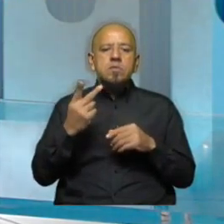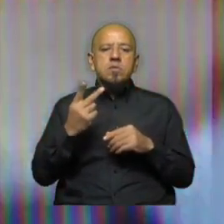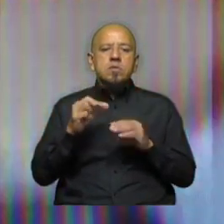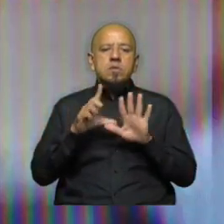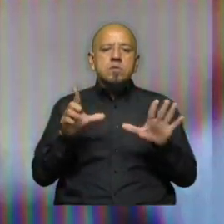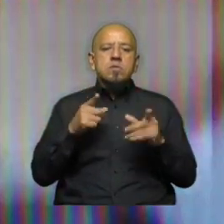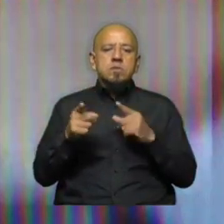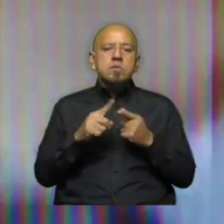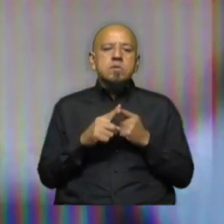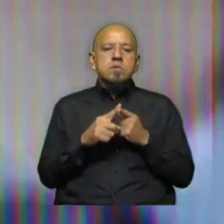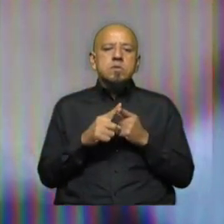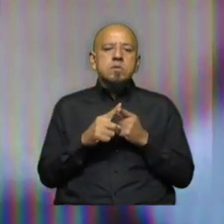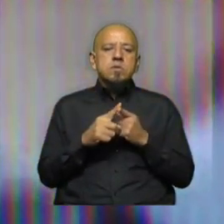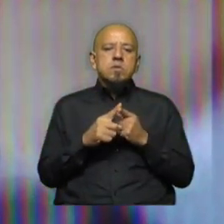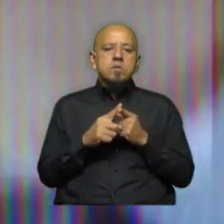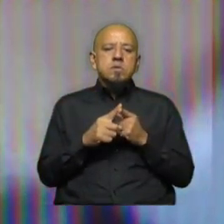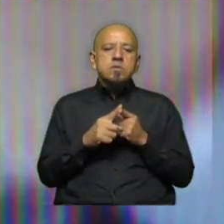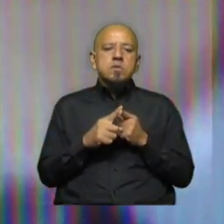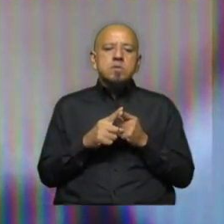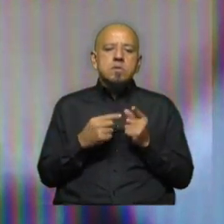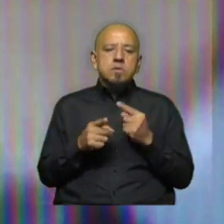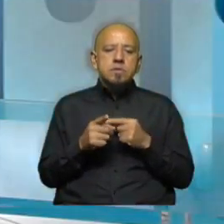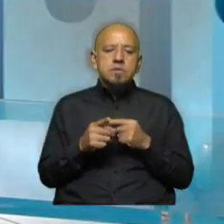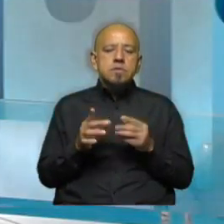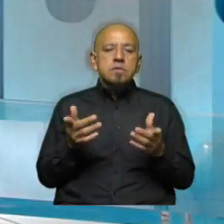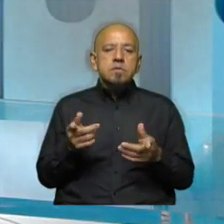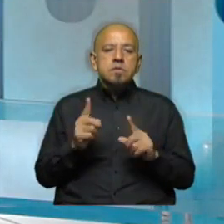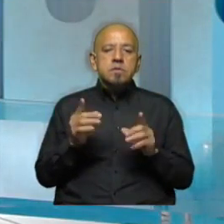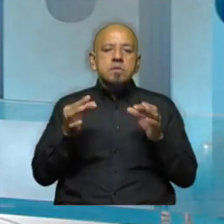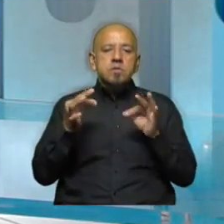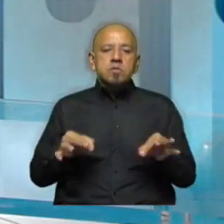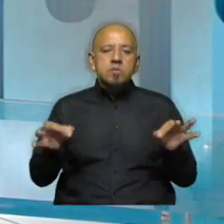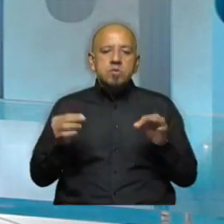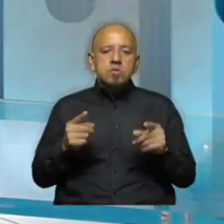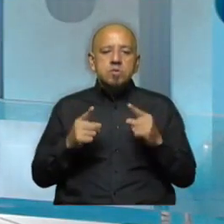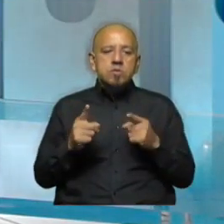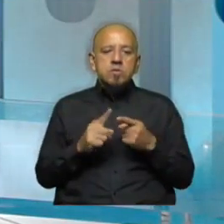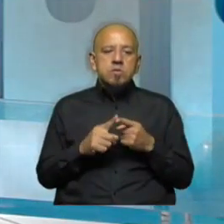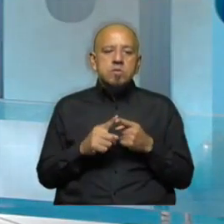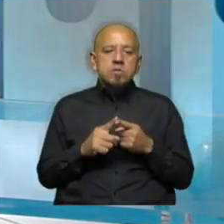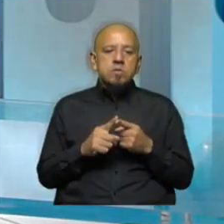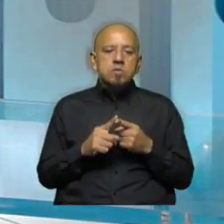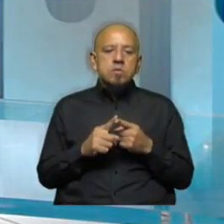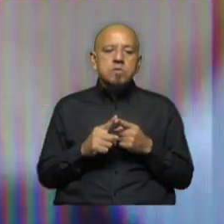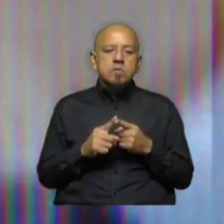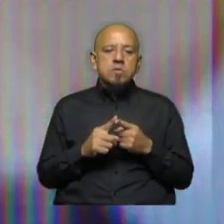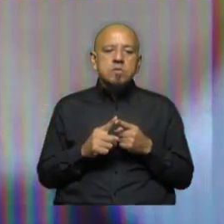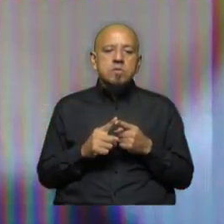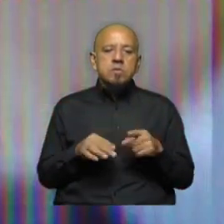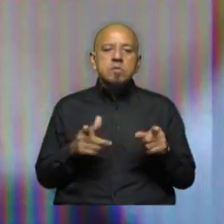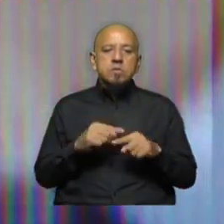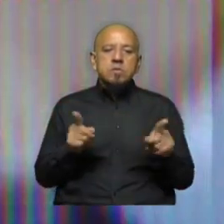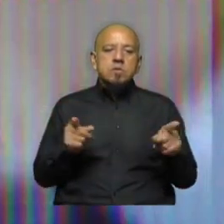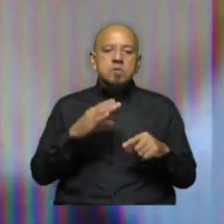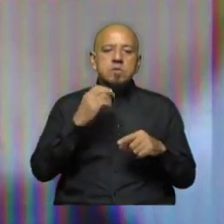tenés razón, no lo habíamos pensado. En el Club de los 27. En el Club de los 27. Lo único que no es músico. No. No. Es verdad. Pero, y no hay un club de los